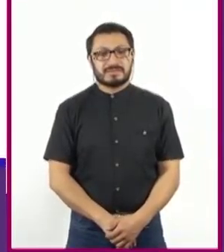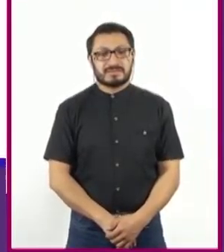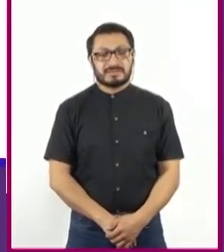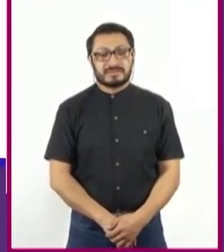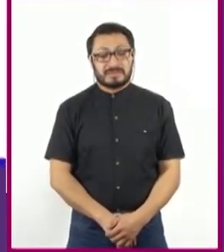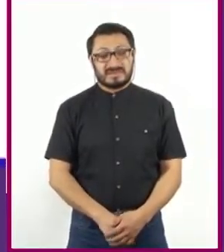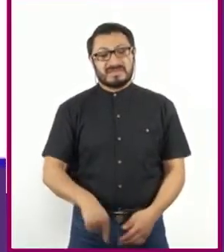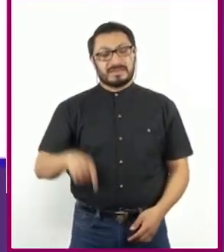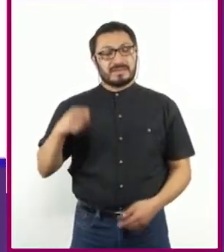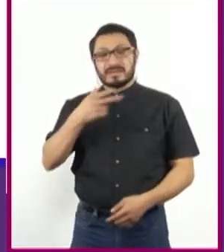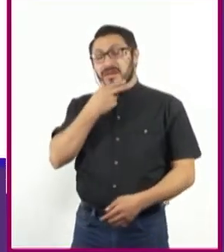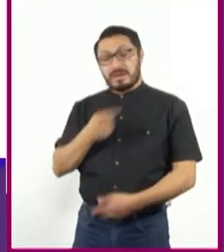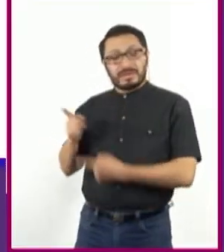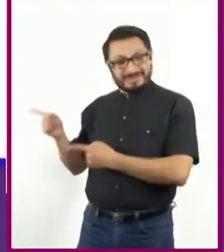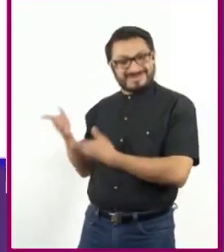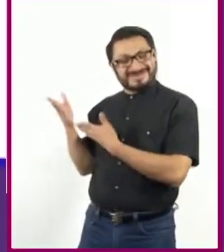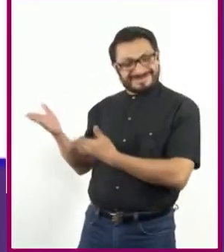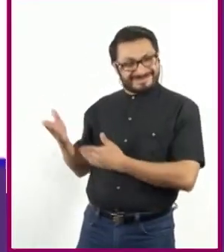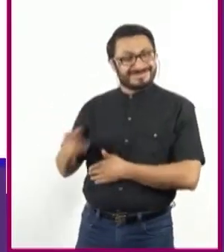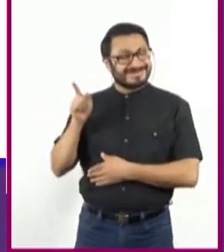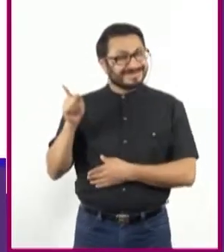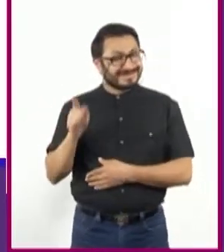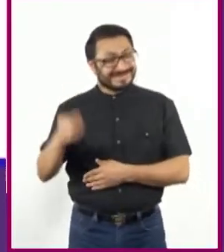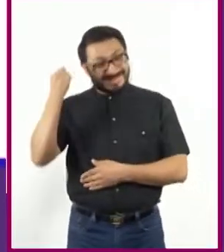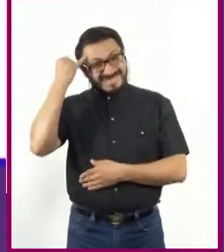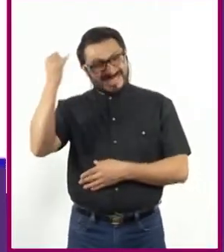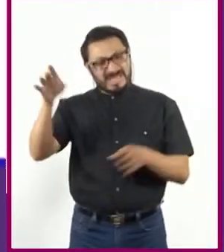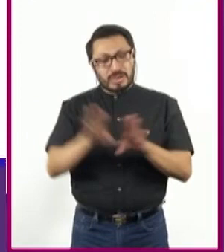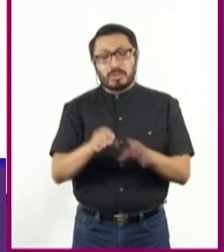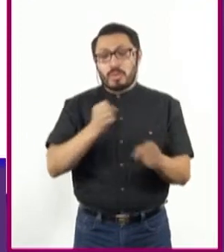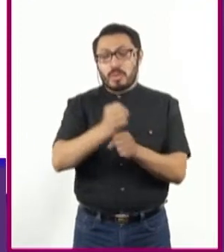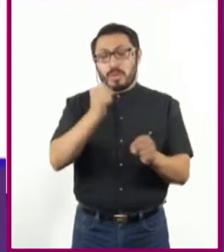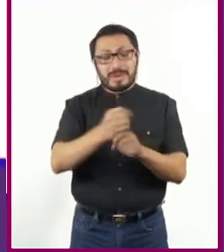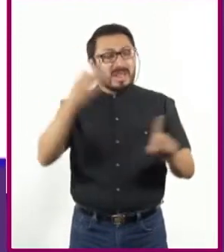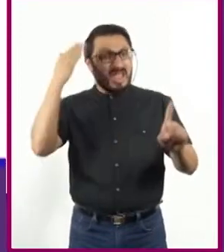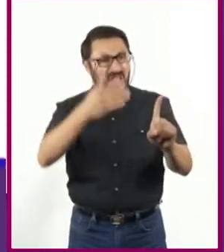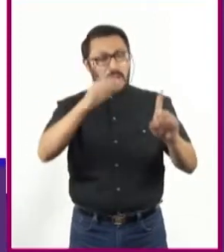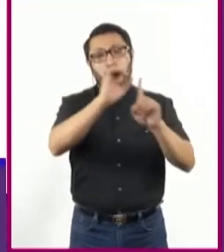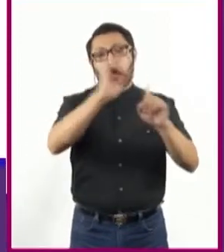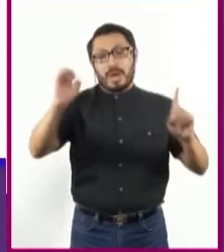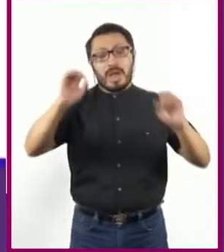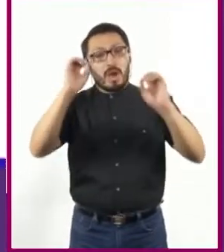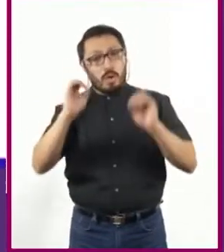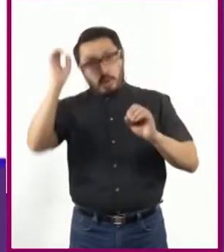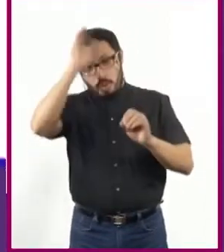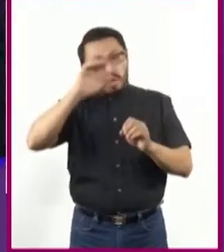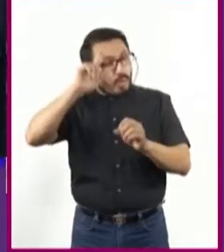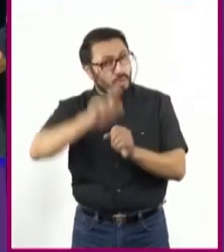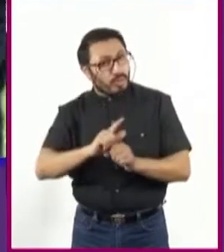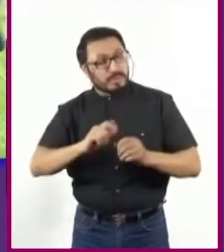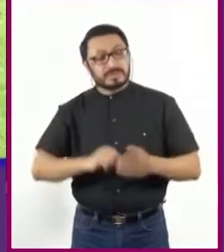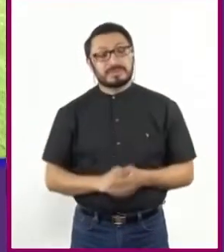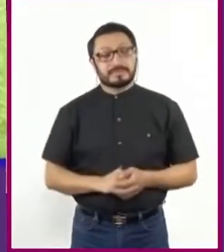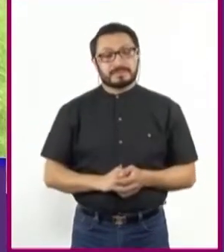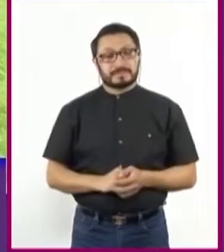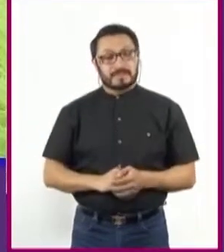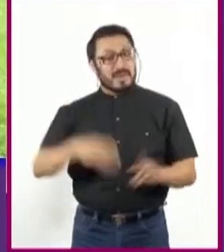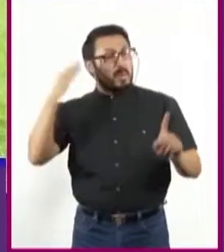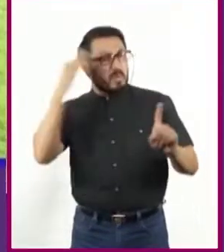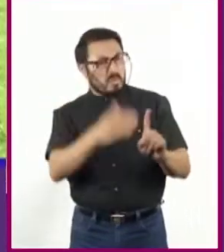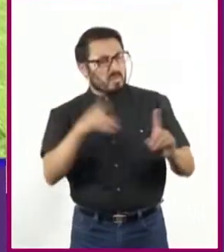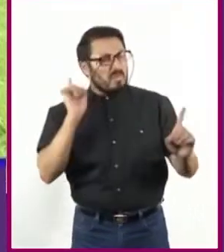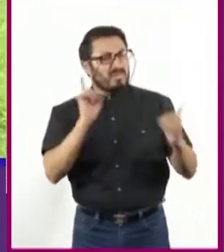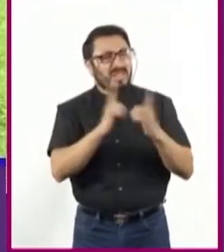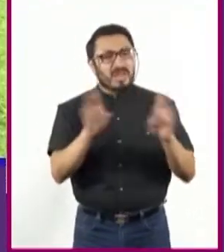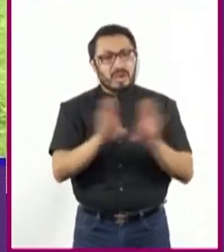Para el sociólogo y matemático Johan Galtung, la violencia puede ser directa, estructural o cultural. La violencia directa